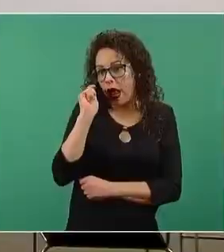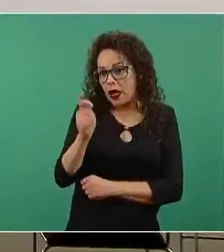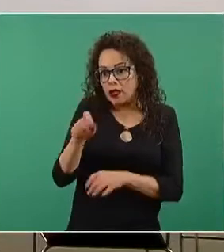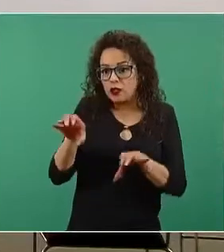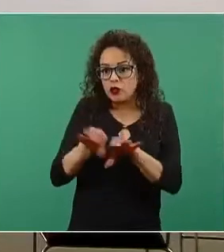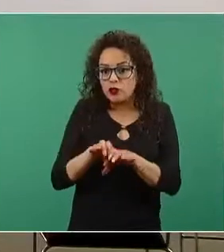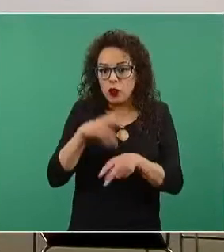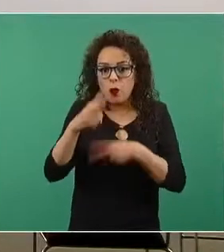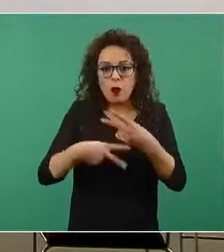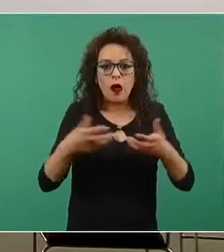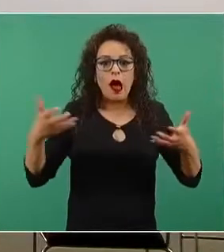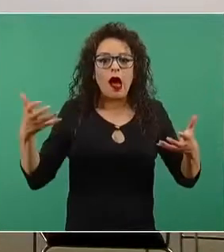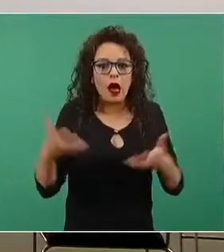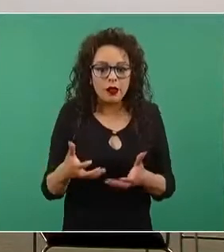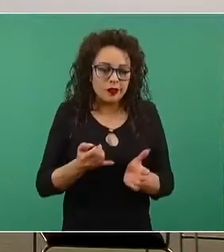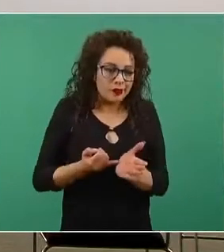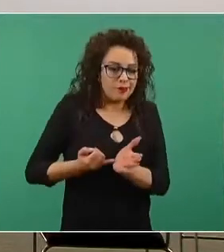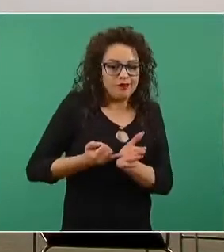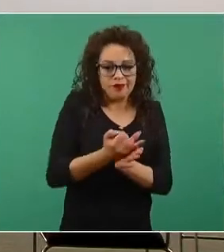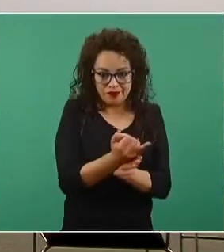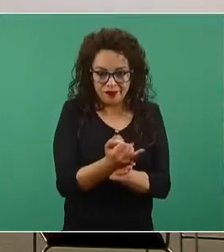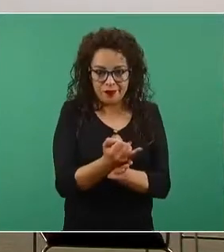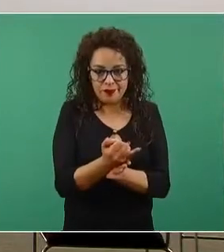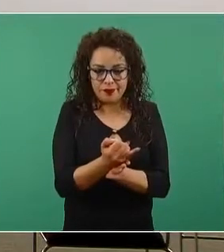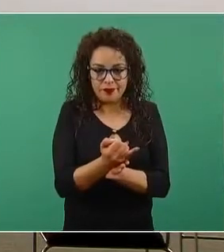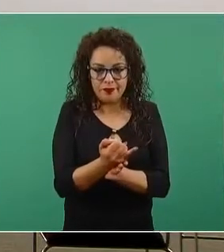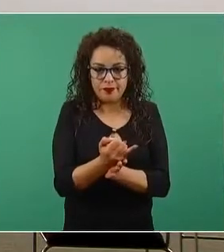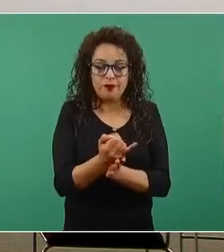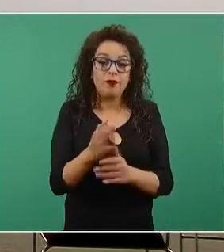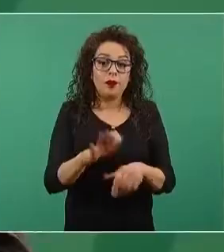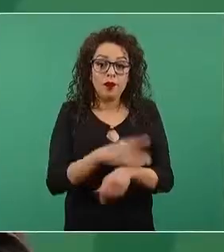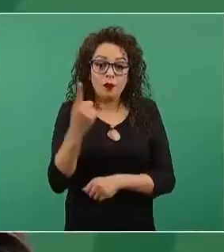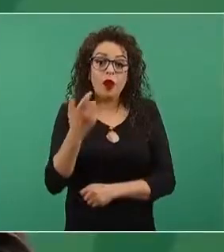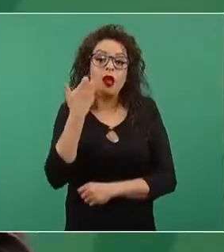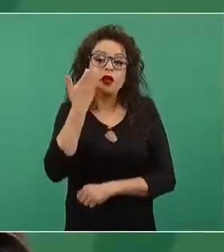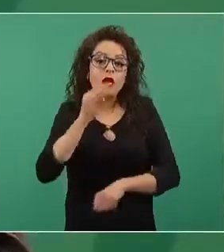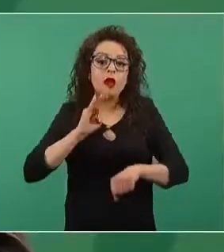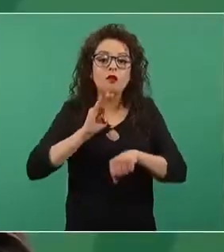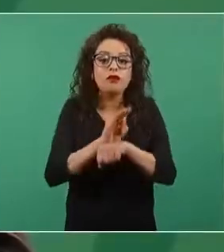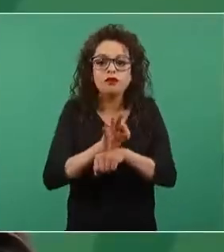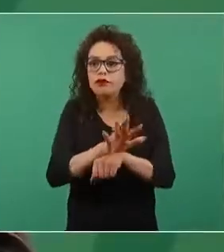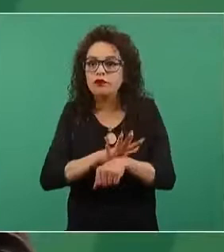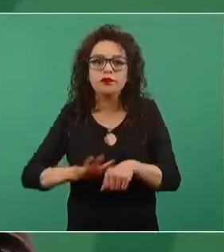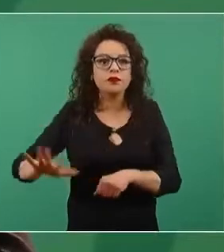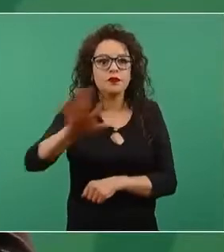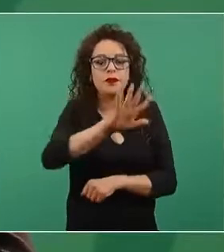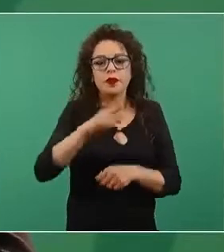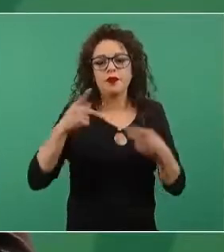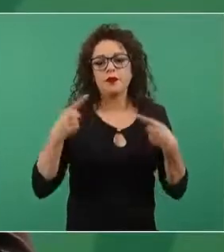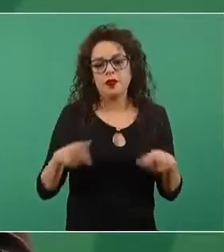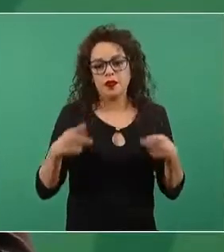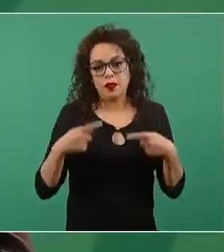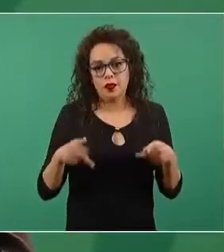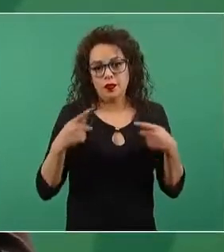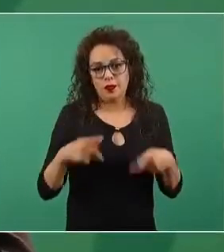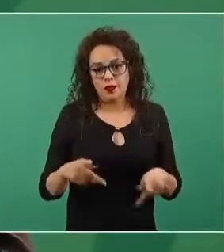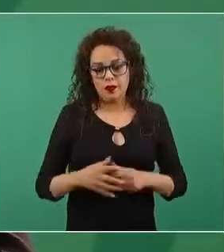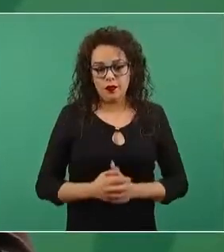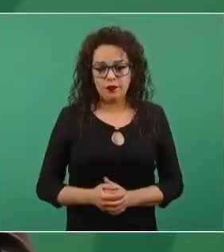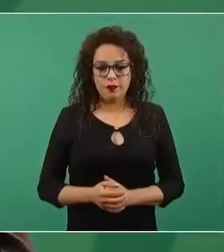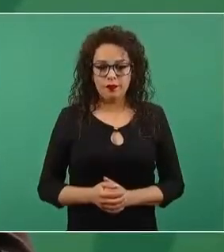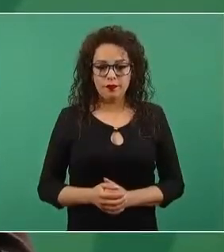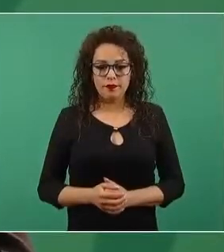riesgo que tenga la población, que en este caso queremos proteger, pues sea el mínimo. Entonces, entiendo pues